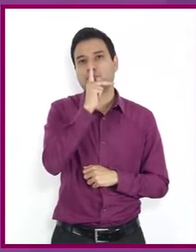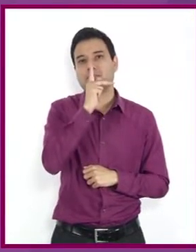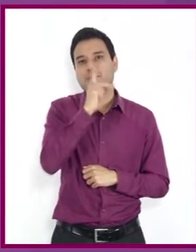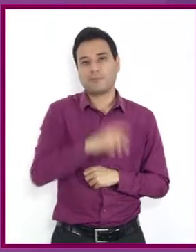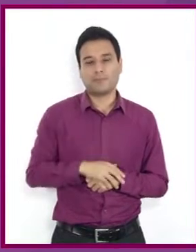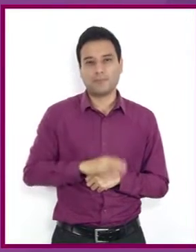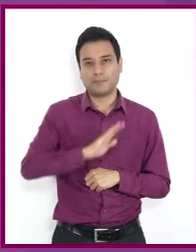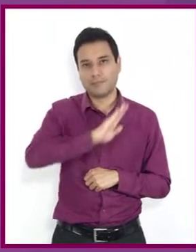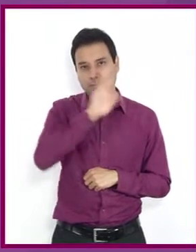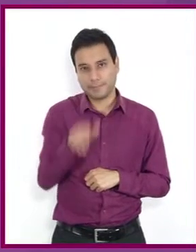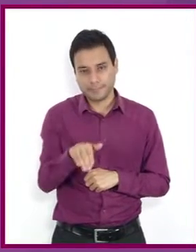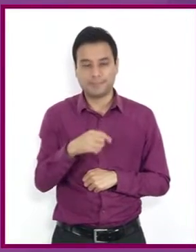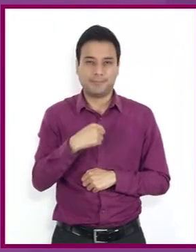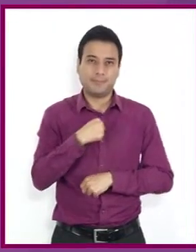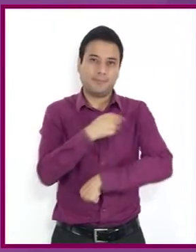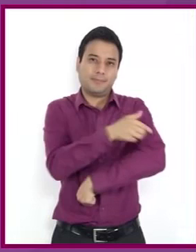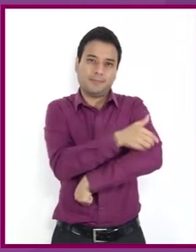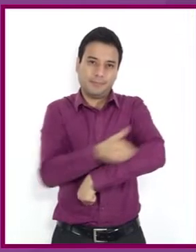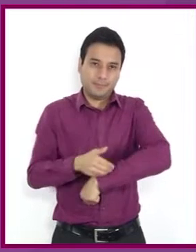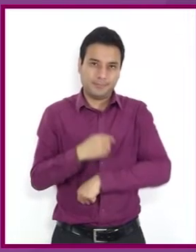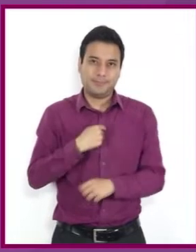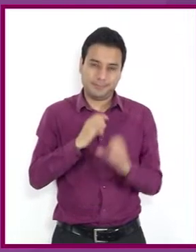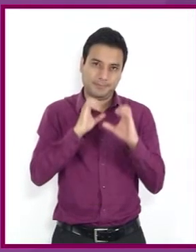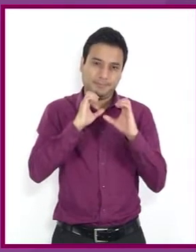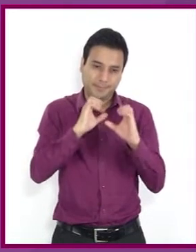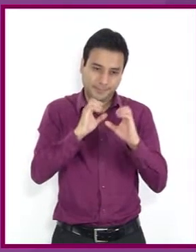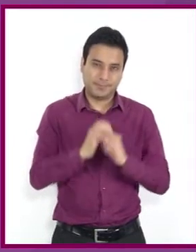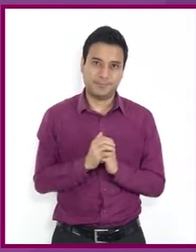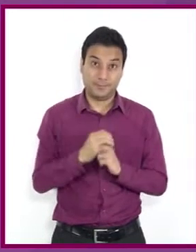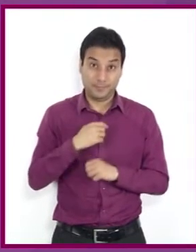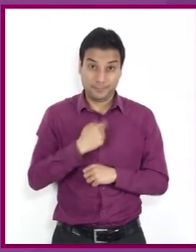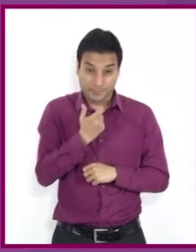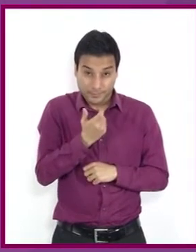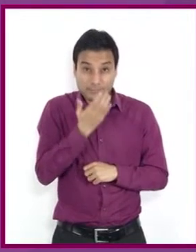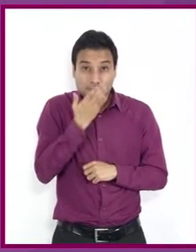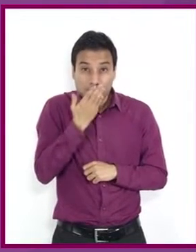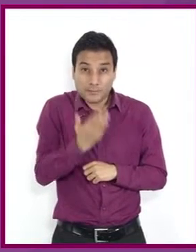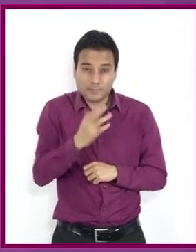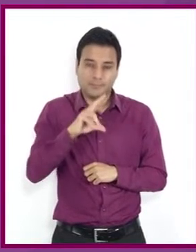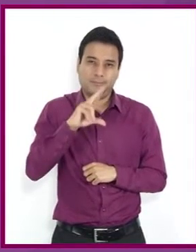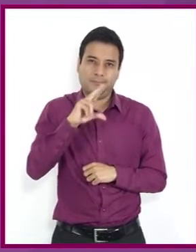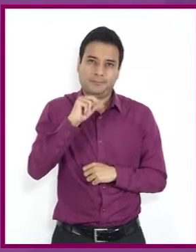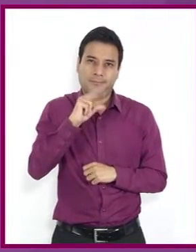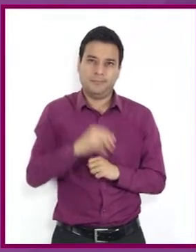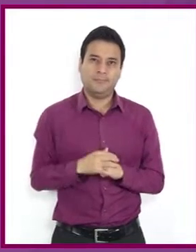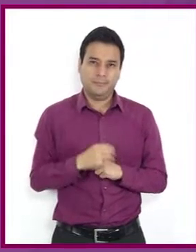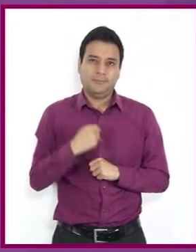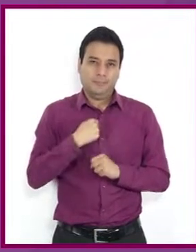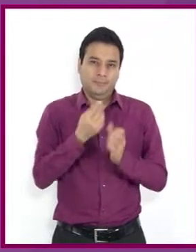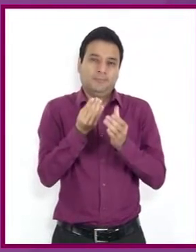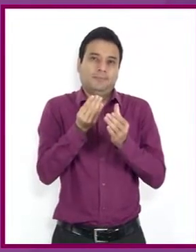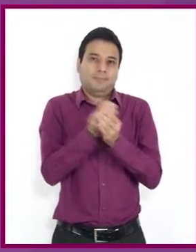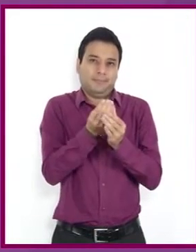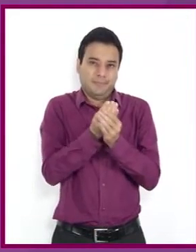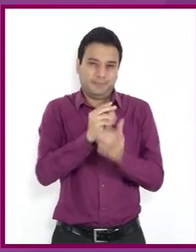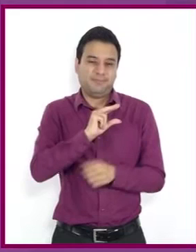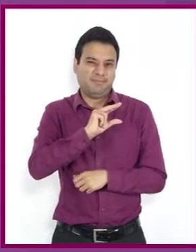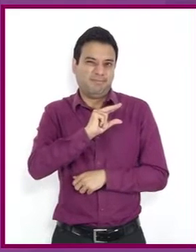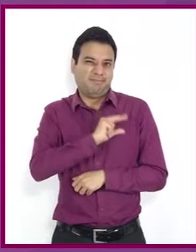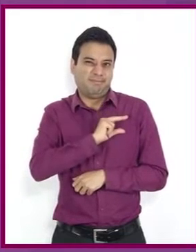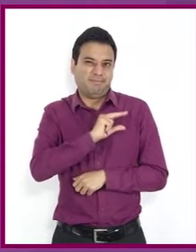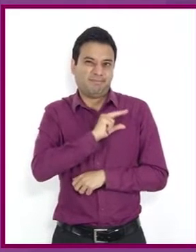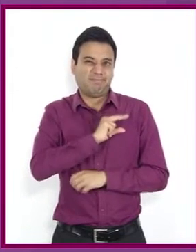hacerme cargo del resto de mi familia. Económicamente no me iba tan bien, así que tuve que dar clases particulares, algo así como